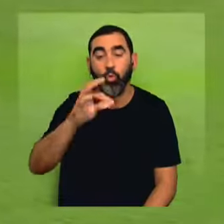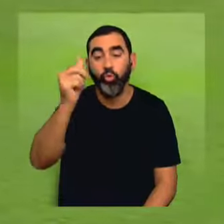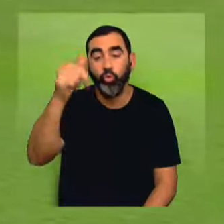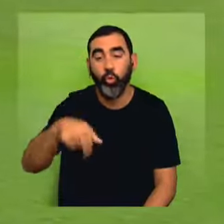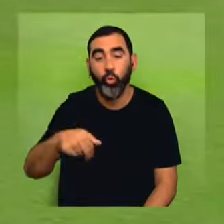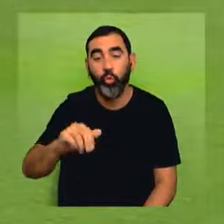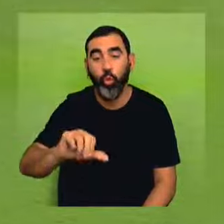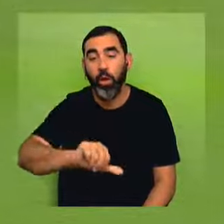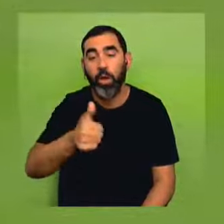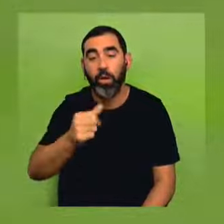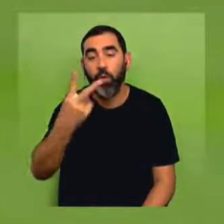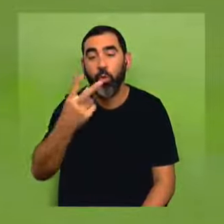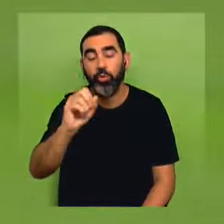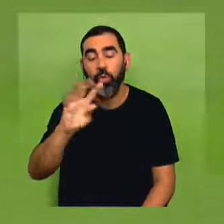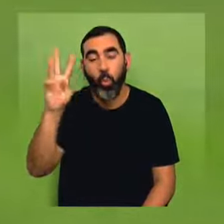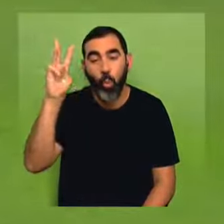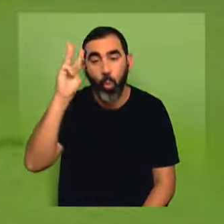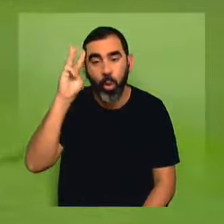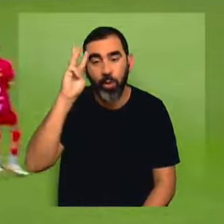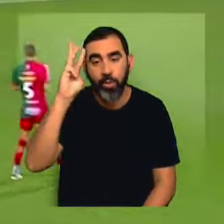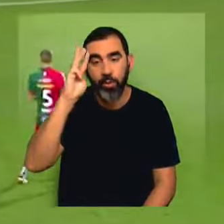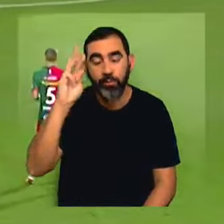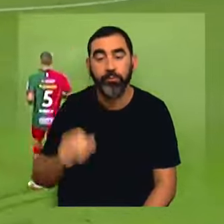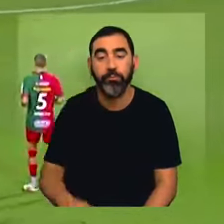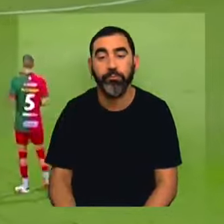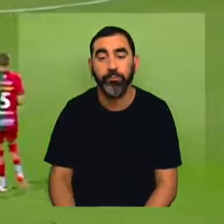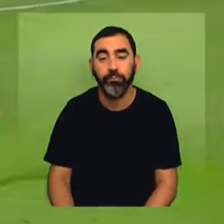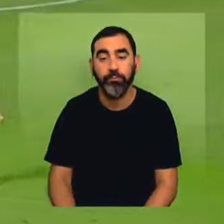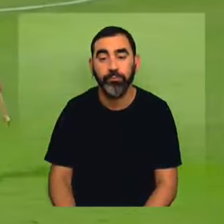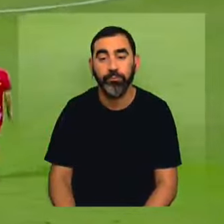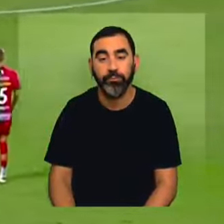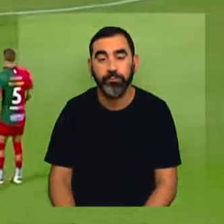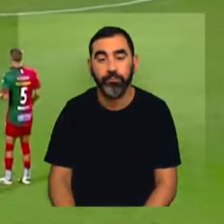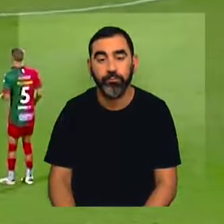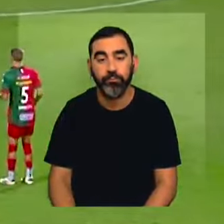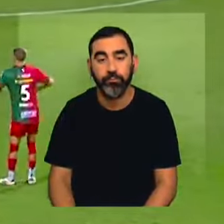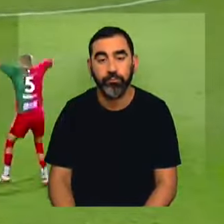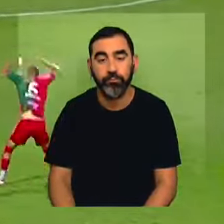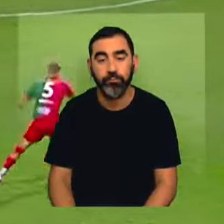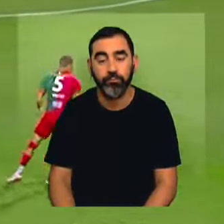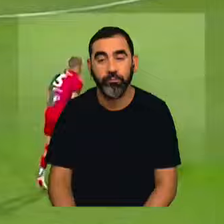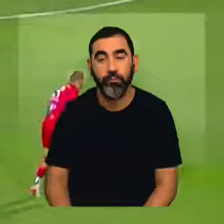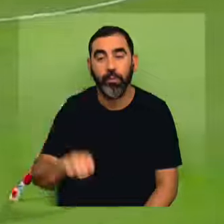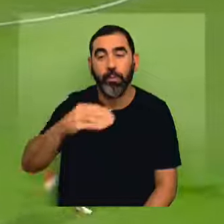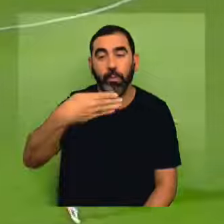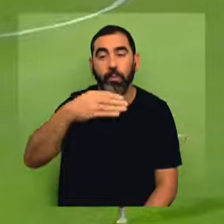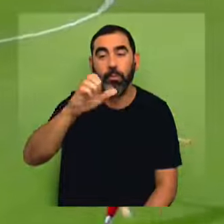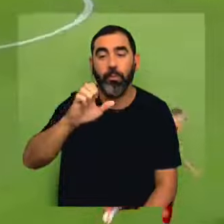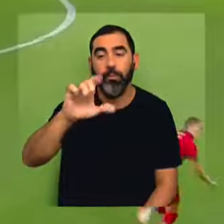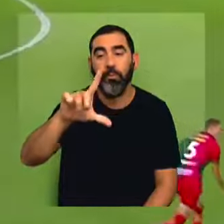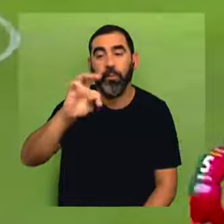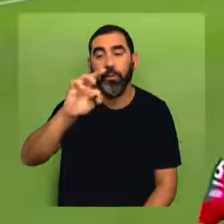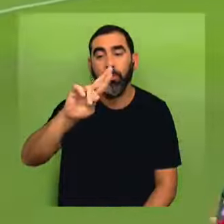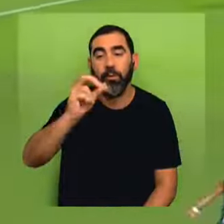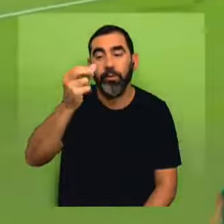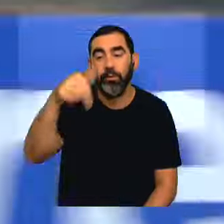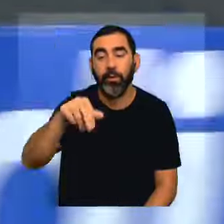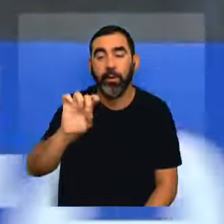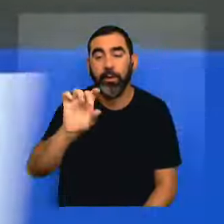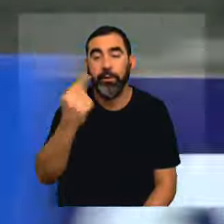ganándole a Wanders 2 a0 en el parque Alfredo vctor a los 15 minutos de laer